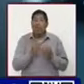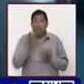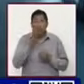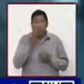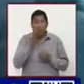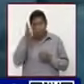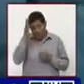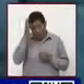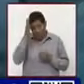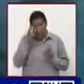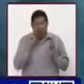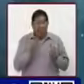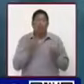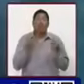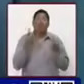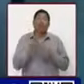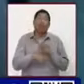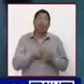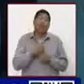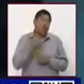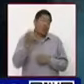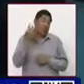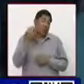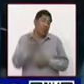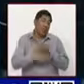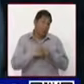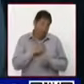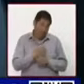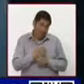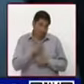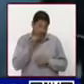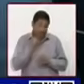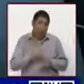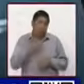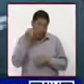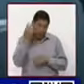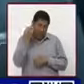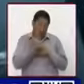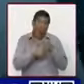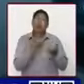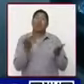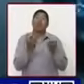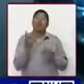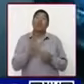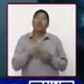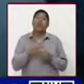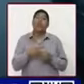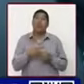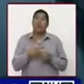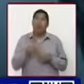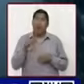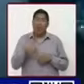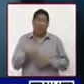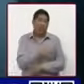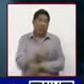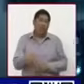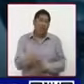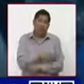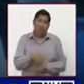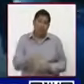papás. Estoy buscando ahorita, pero... ¿Para cuántos años? 14 años. Ah, para un niño de 14. ¿Y dónde va a participar él? Aquí en el